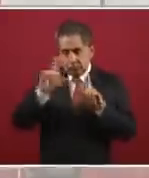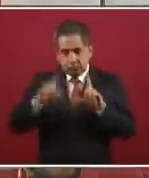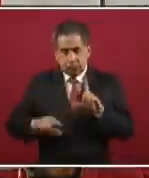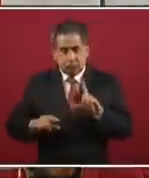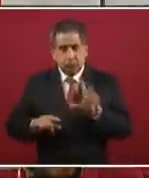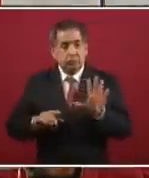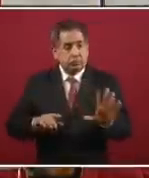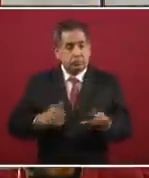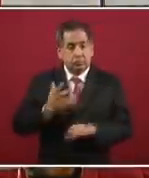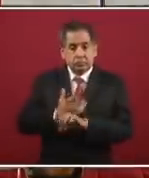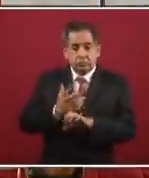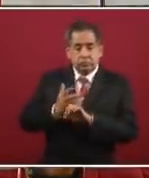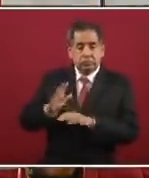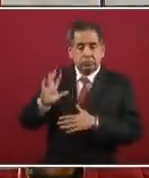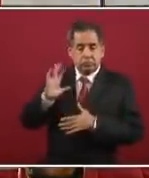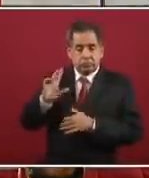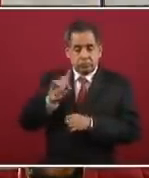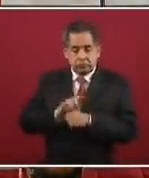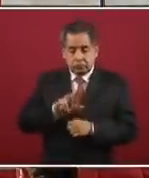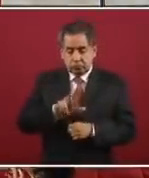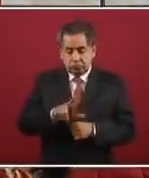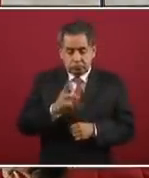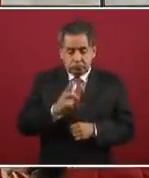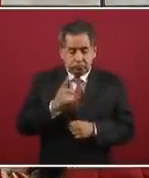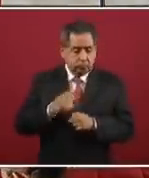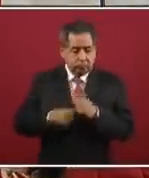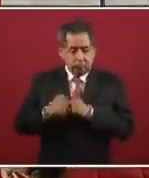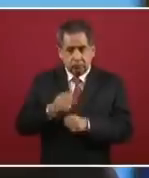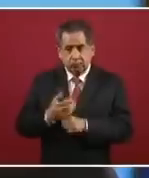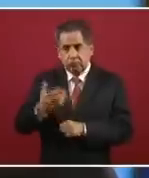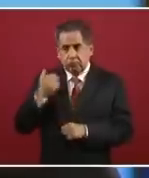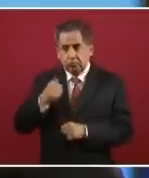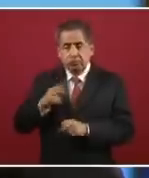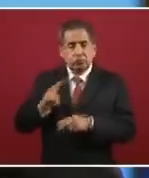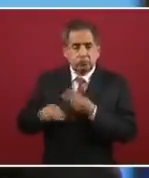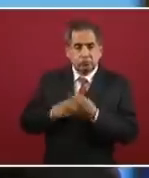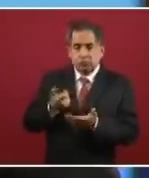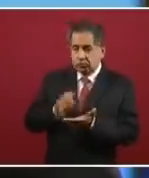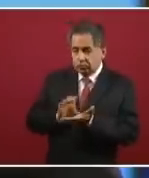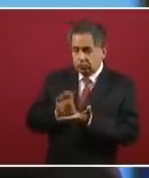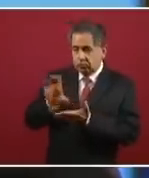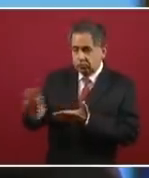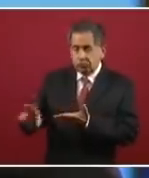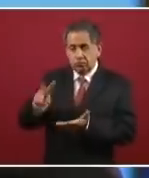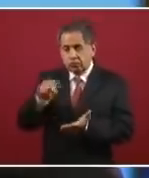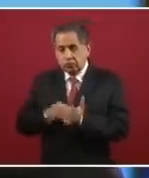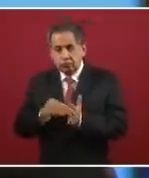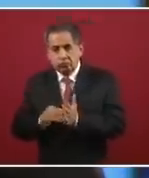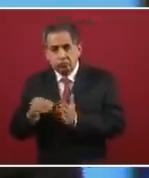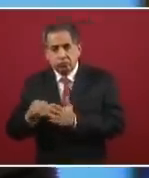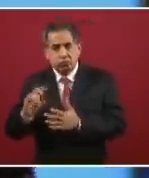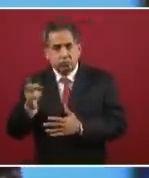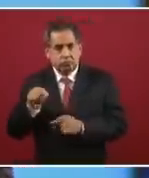fue el 18 de diciembre del año pasado que habría una inversión de $2,000 millones.